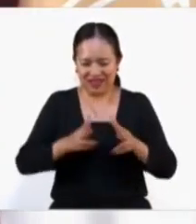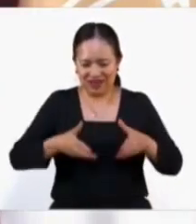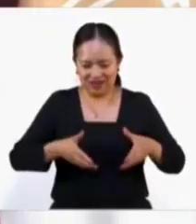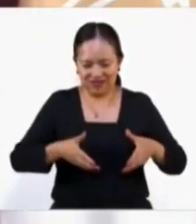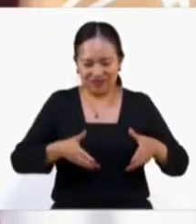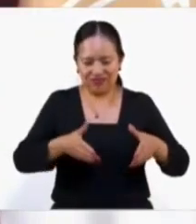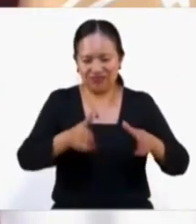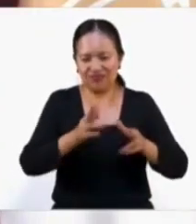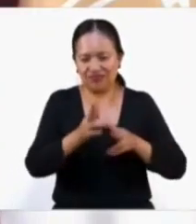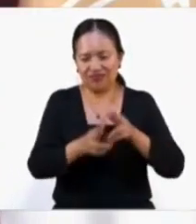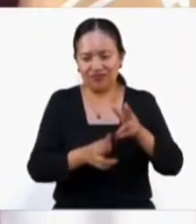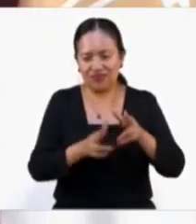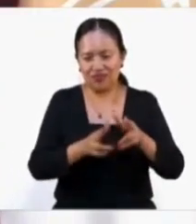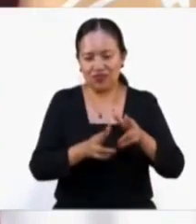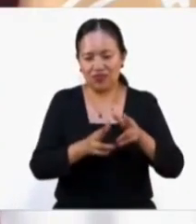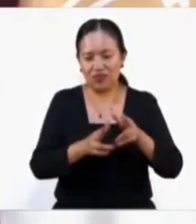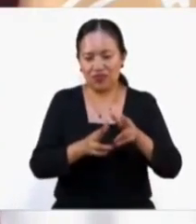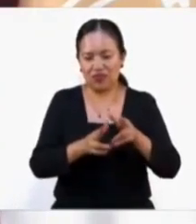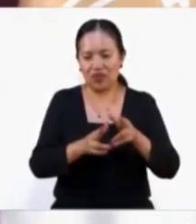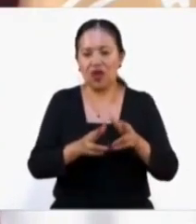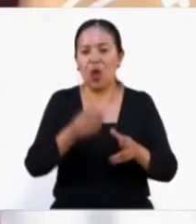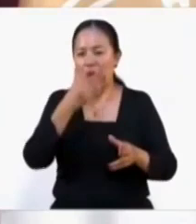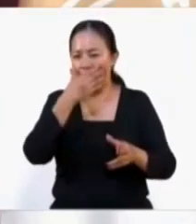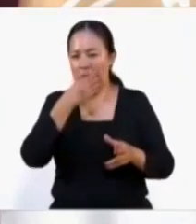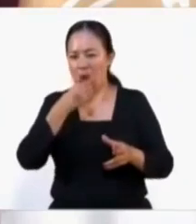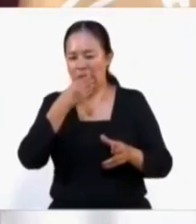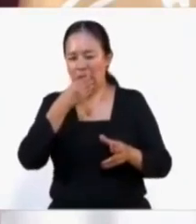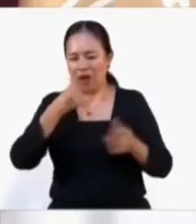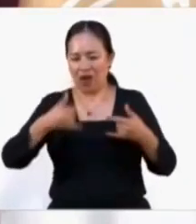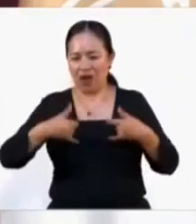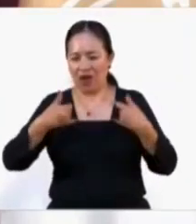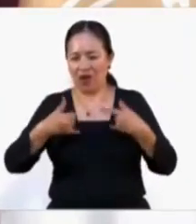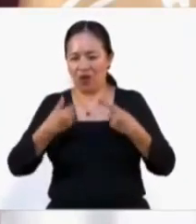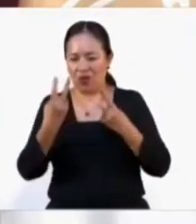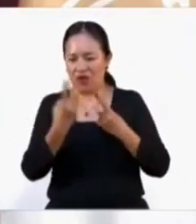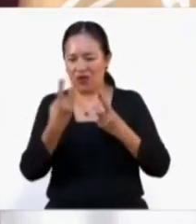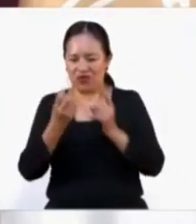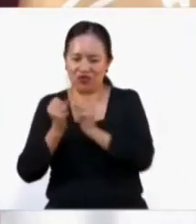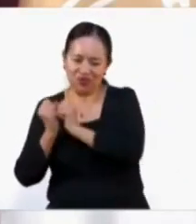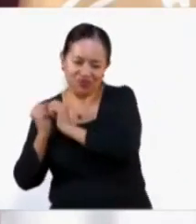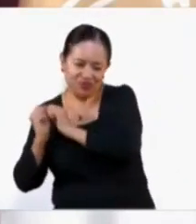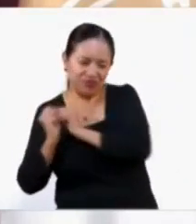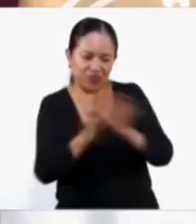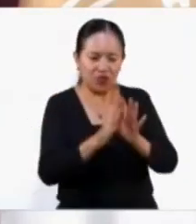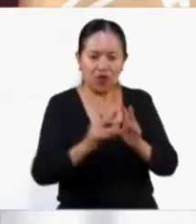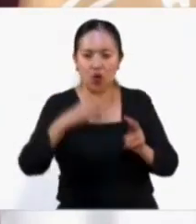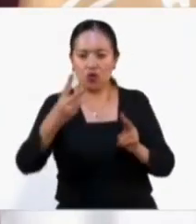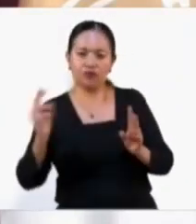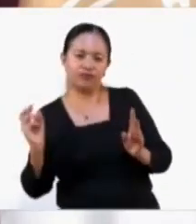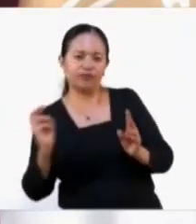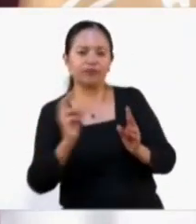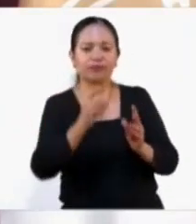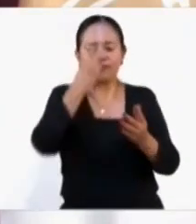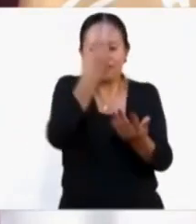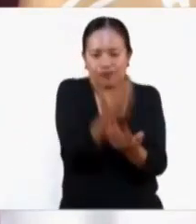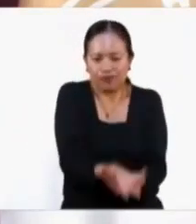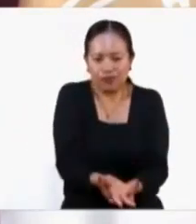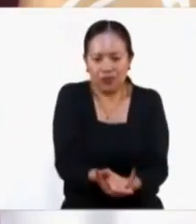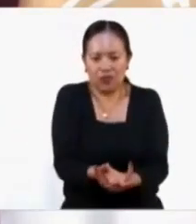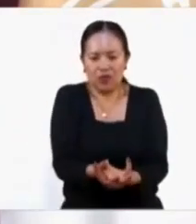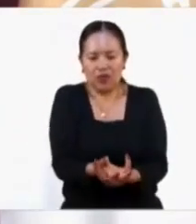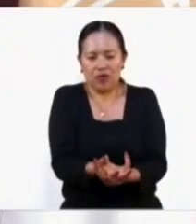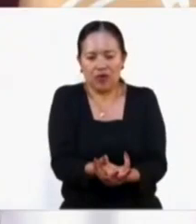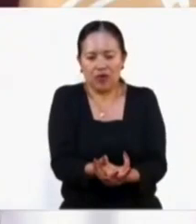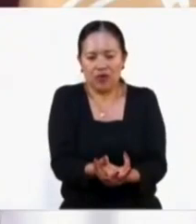está acercando, avienta a la chica y luego se avienta a esta persona también al metro.